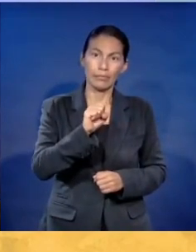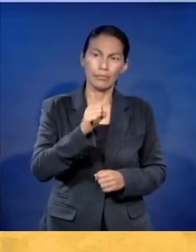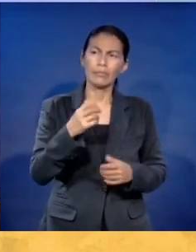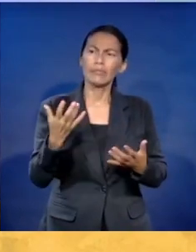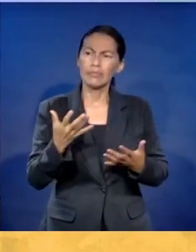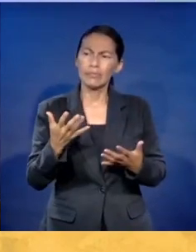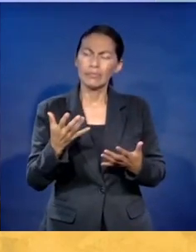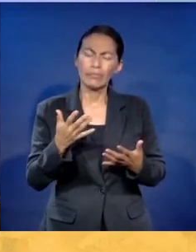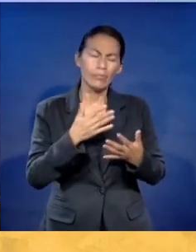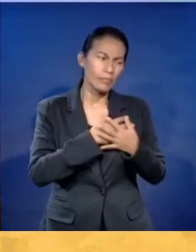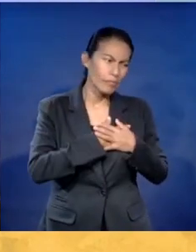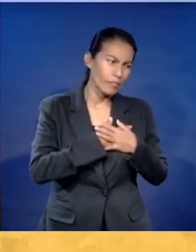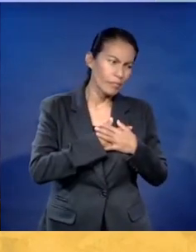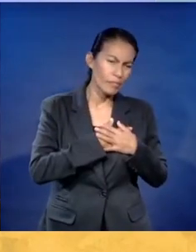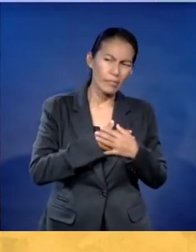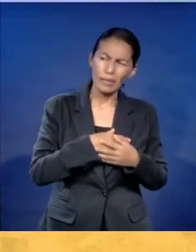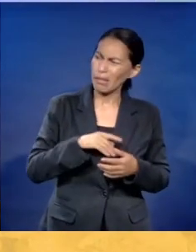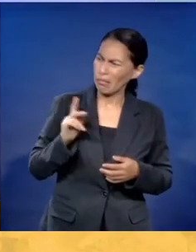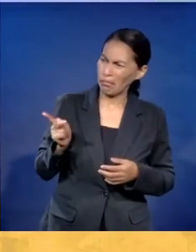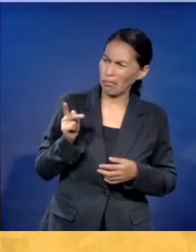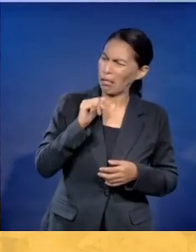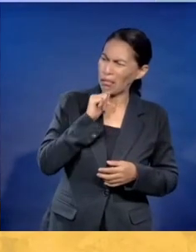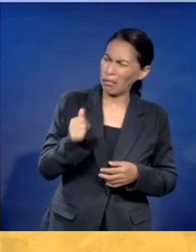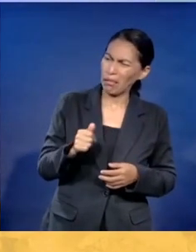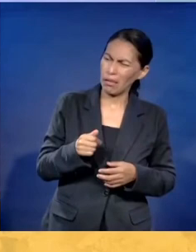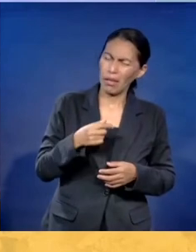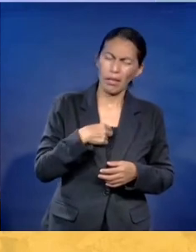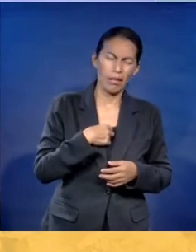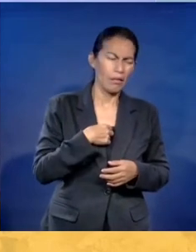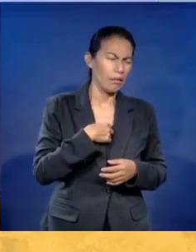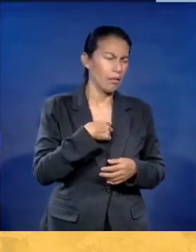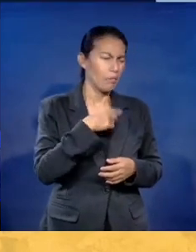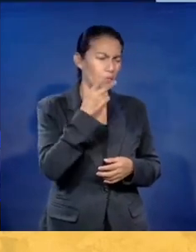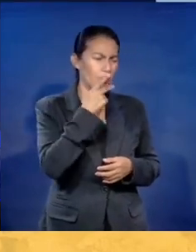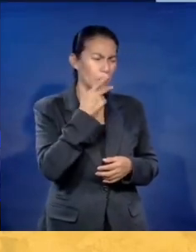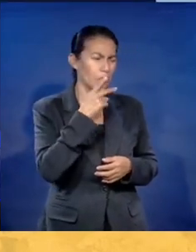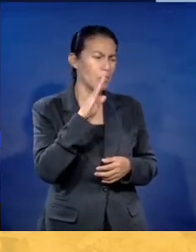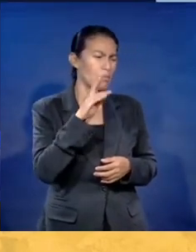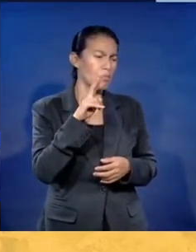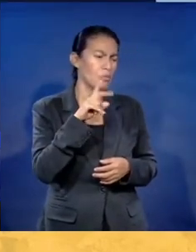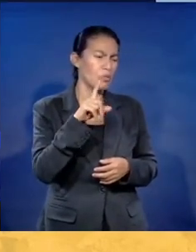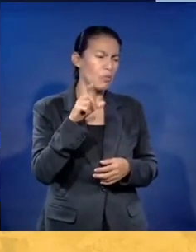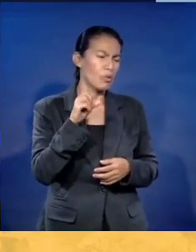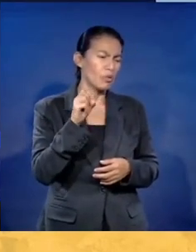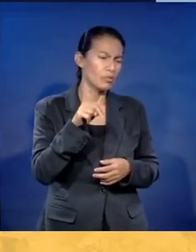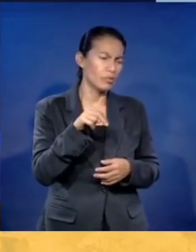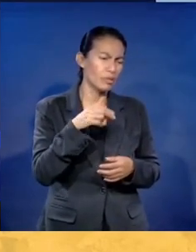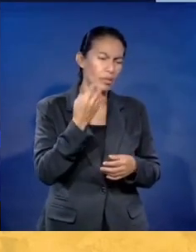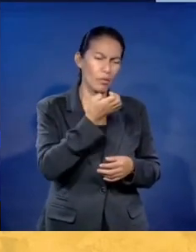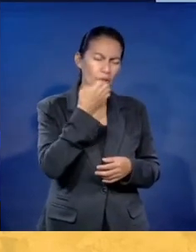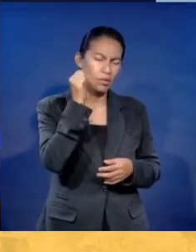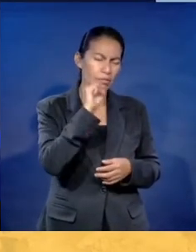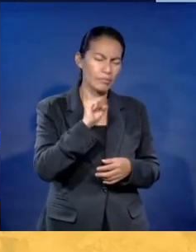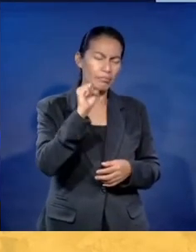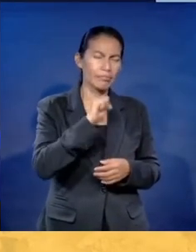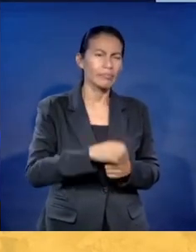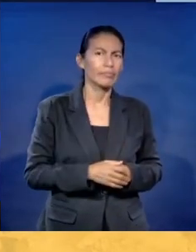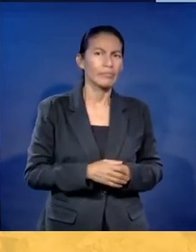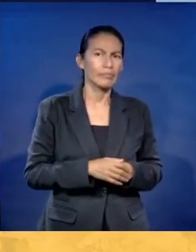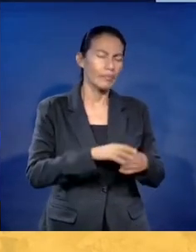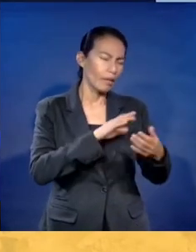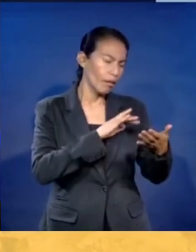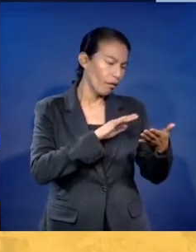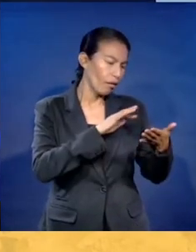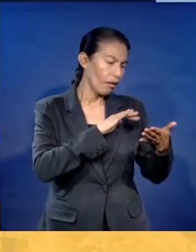estás haciendo mi amor estoy preguntando estoy viendo al pastor Bullón la escuela sabática déjame en paz y ahí van y ahí van